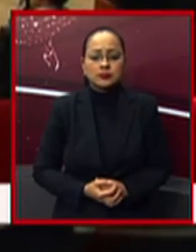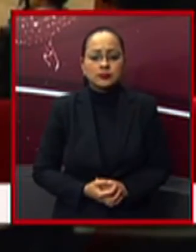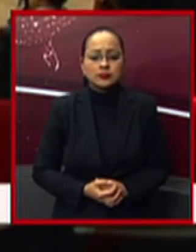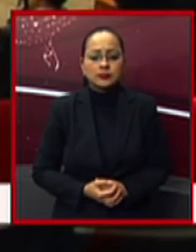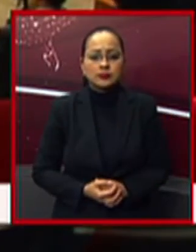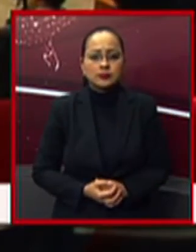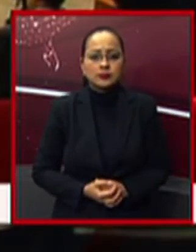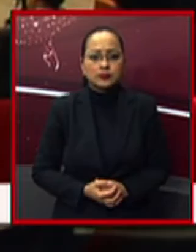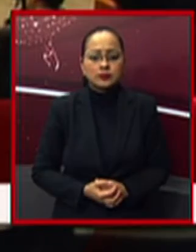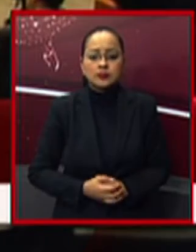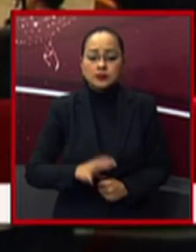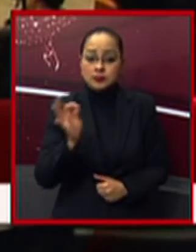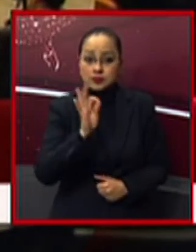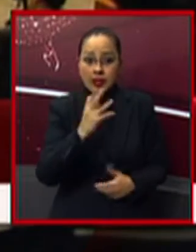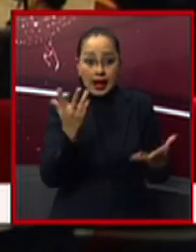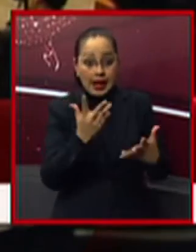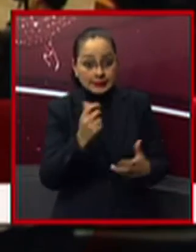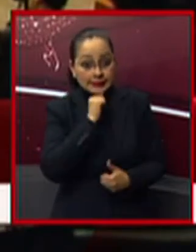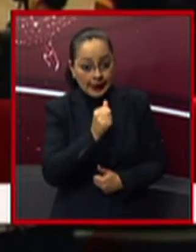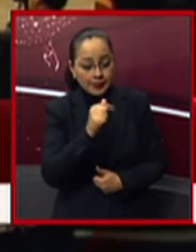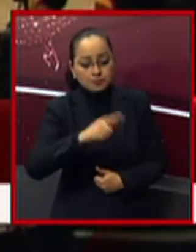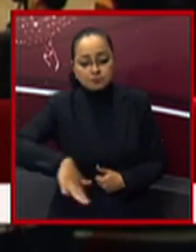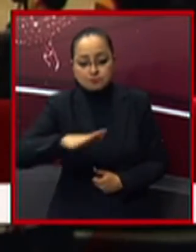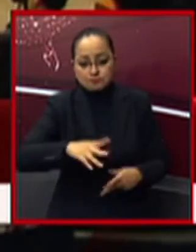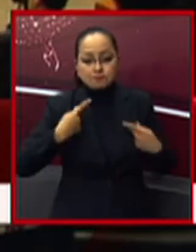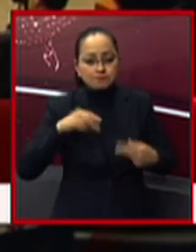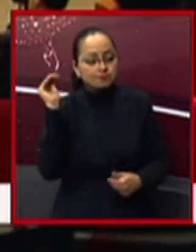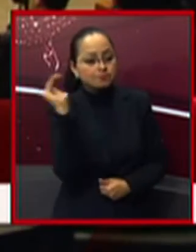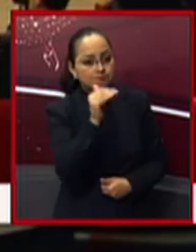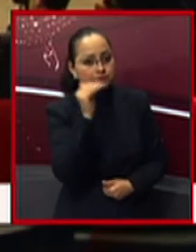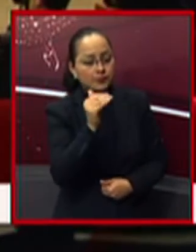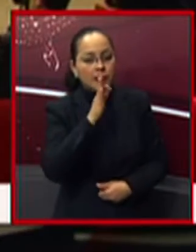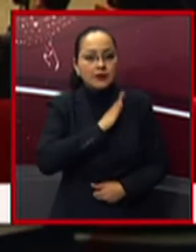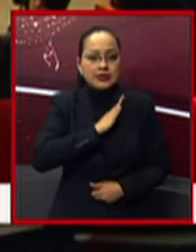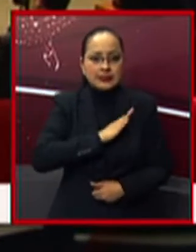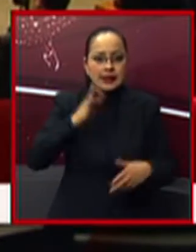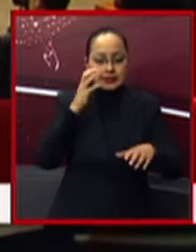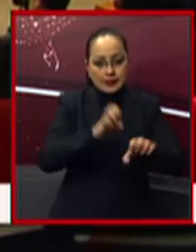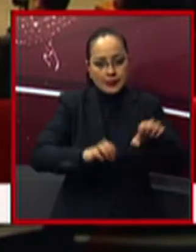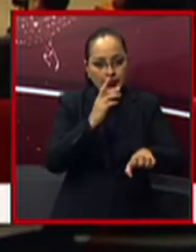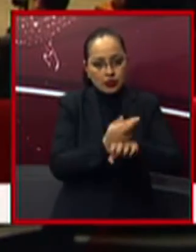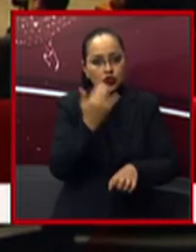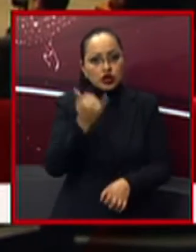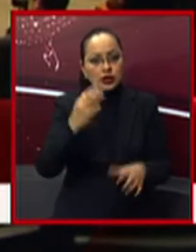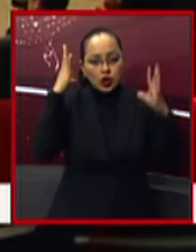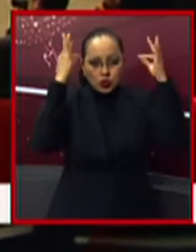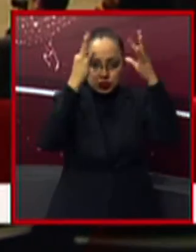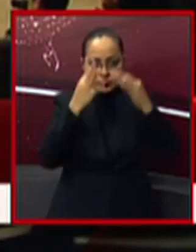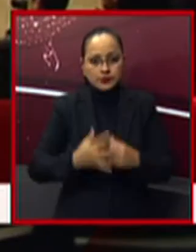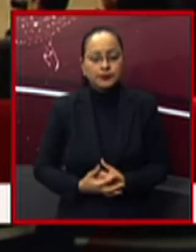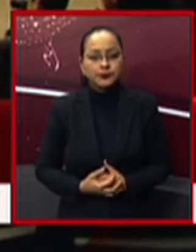hicieran, que la nación se los demande. Muchas felicidades, señor embajador y señores cónsules.